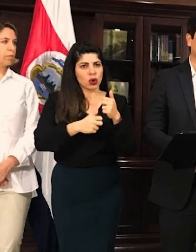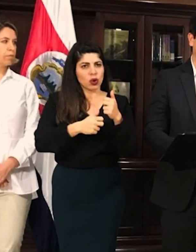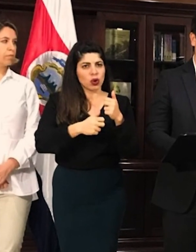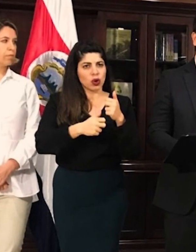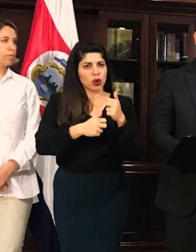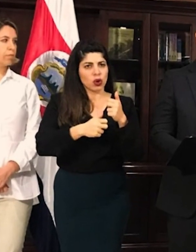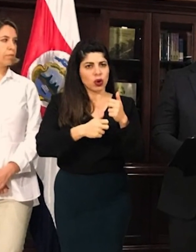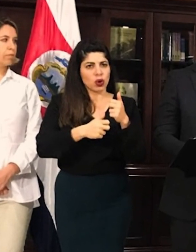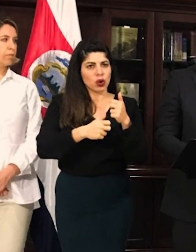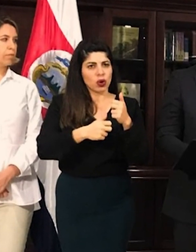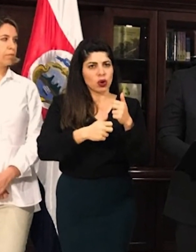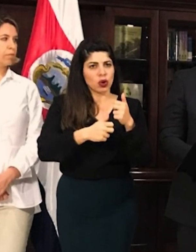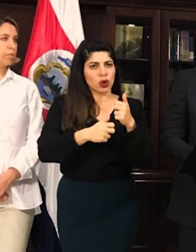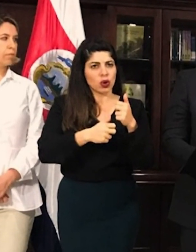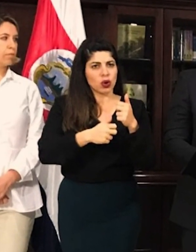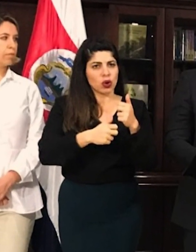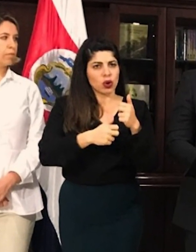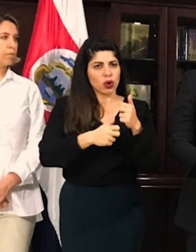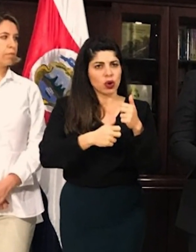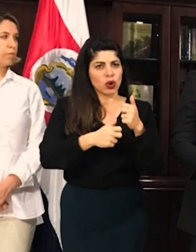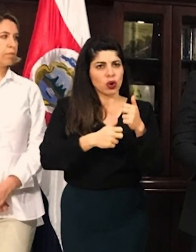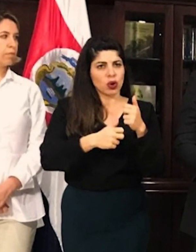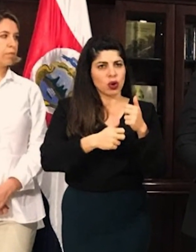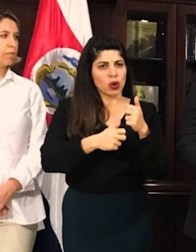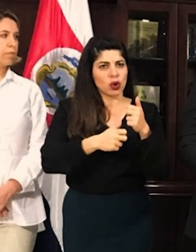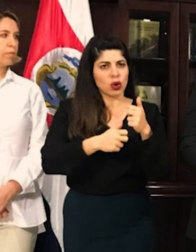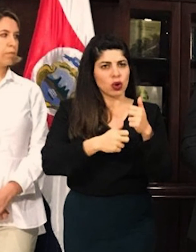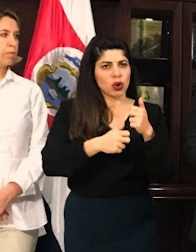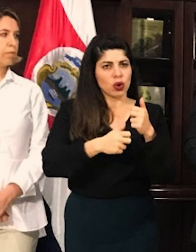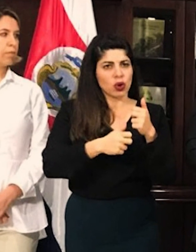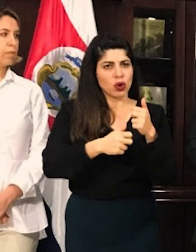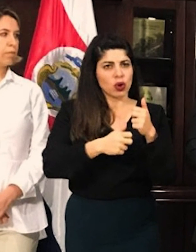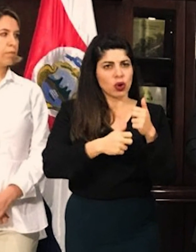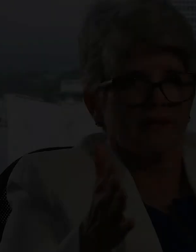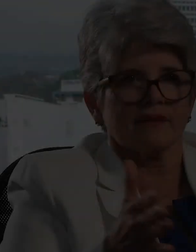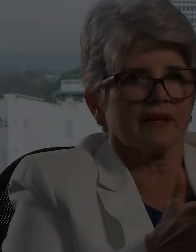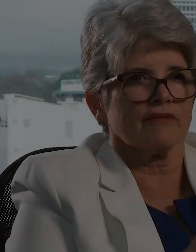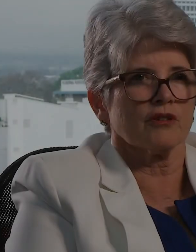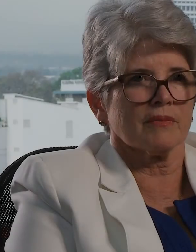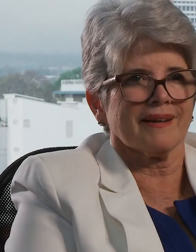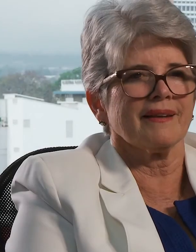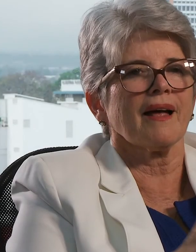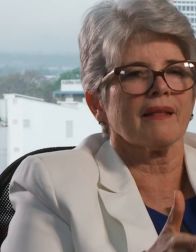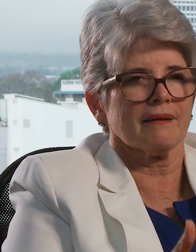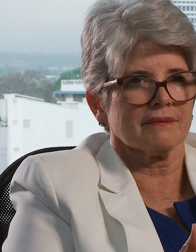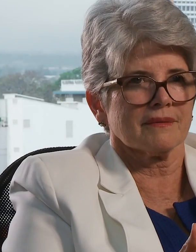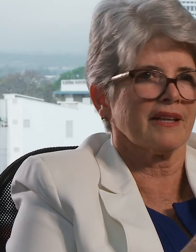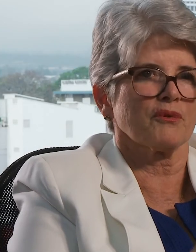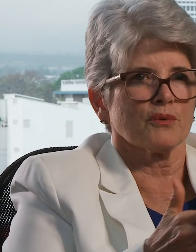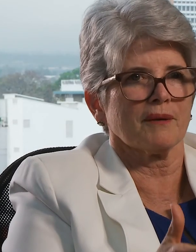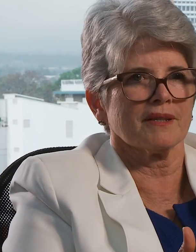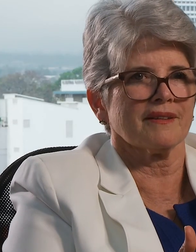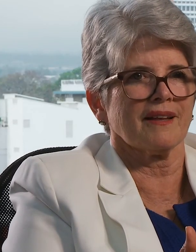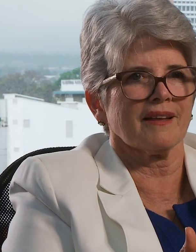clase política un primer paso en la consolidación de una mayor equidad social. Esta reforma